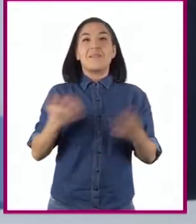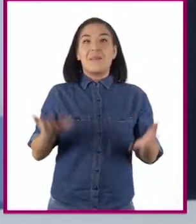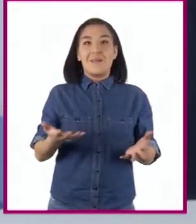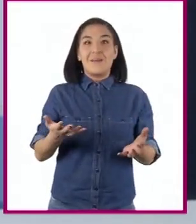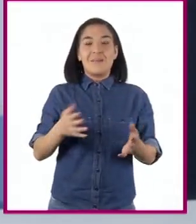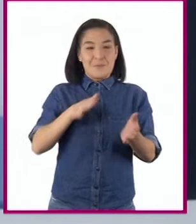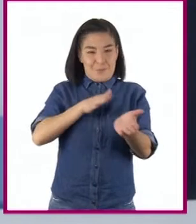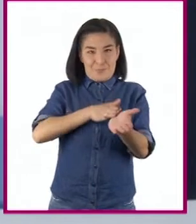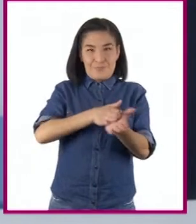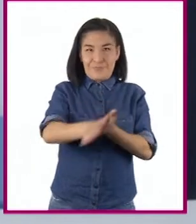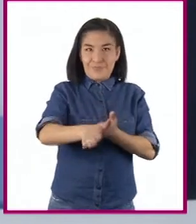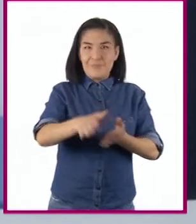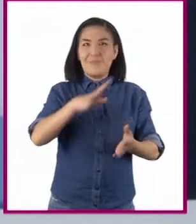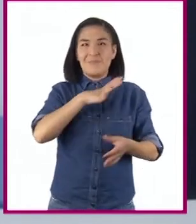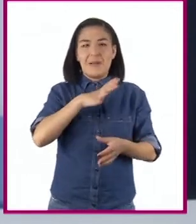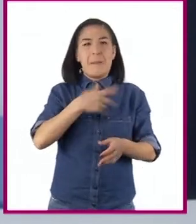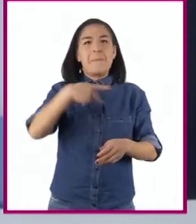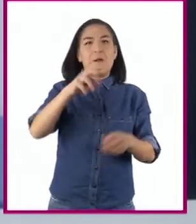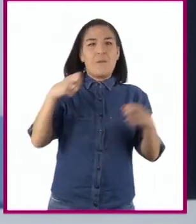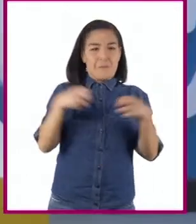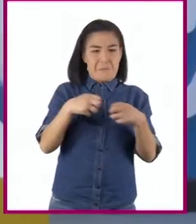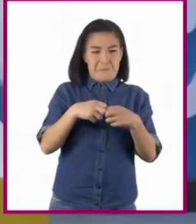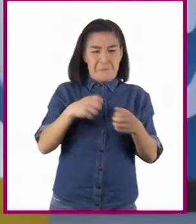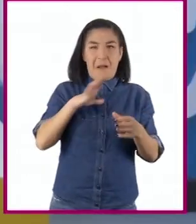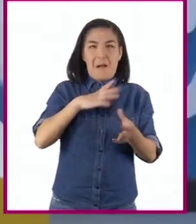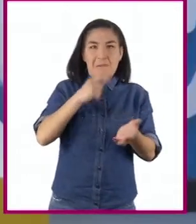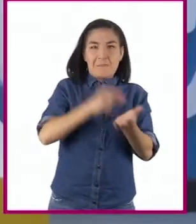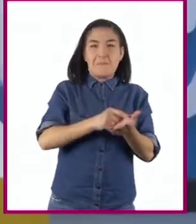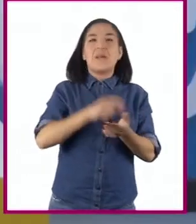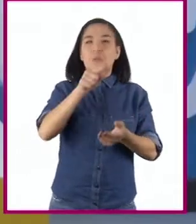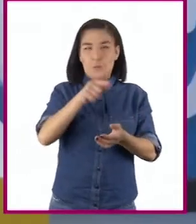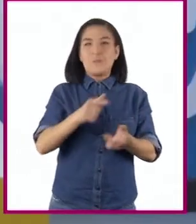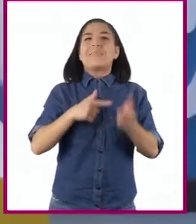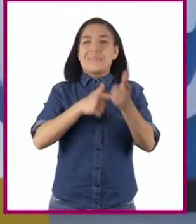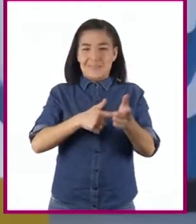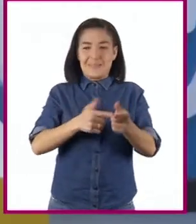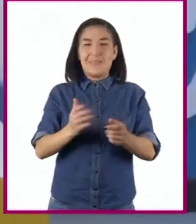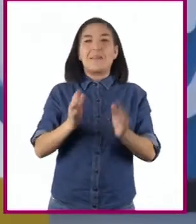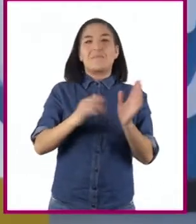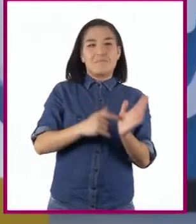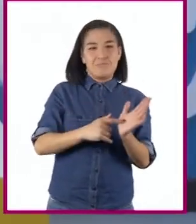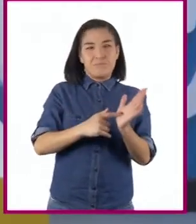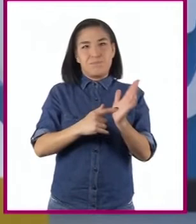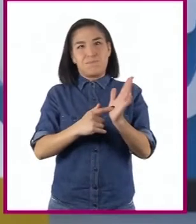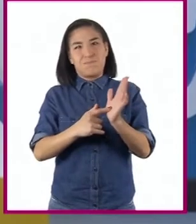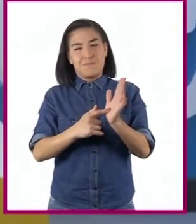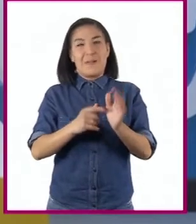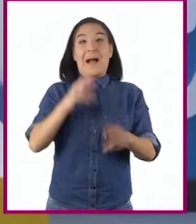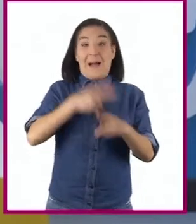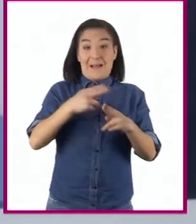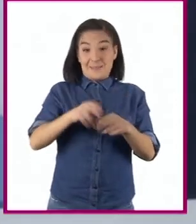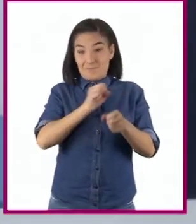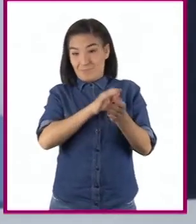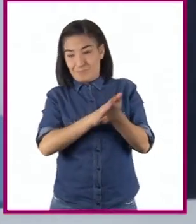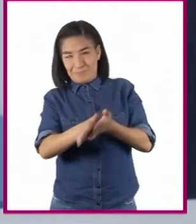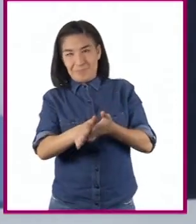Ya se deslizó el estuche, pero la goma sigue ahí. Sigue levantando la tabla hasta que resbale la goma.